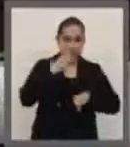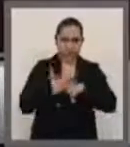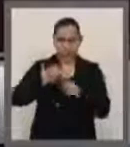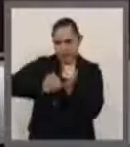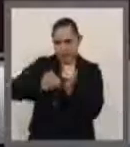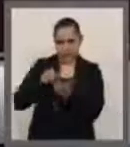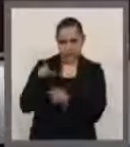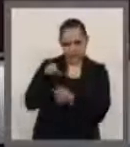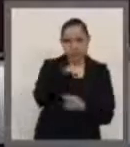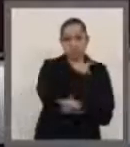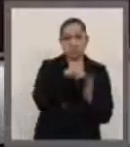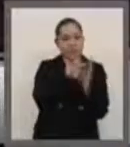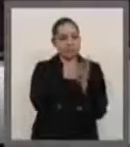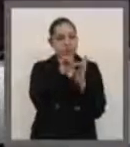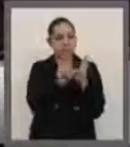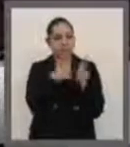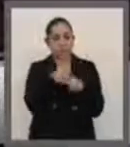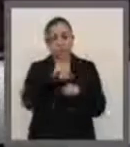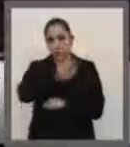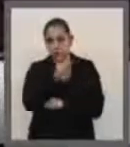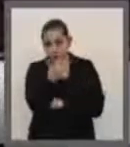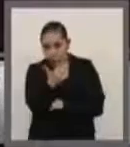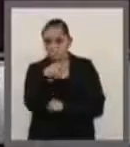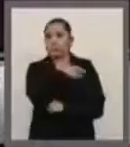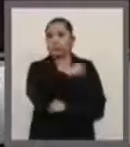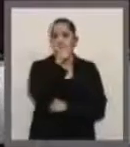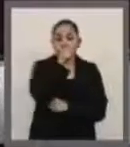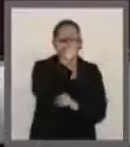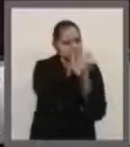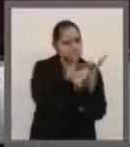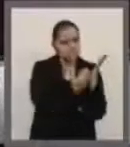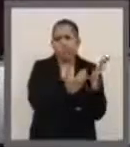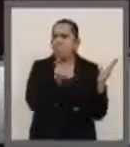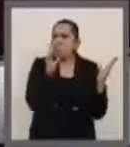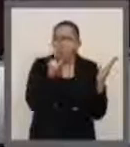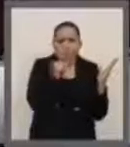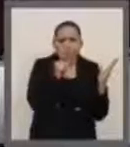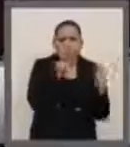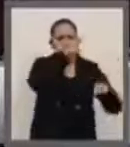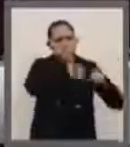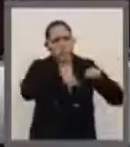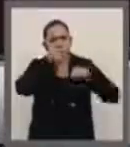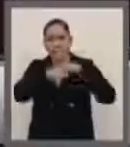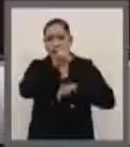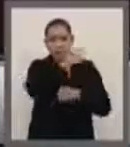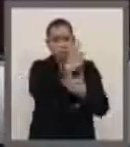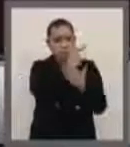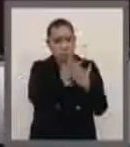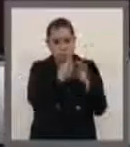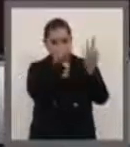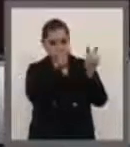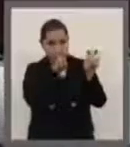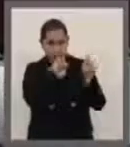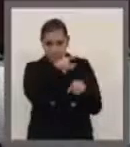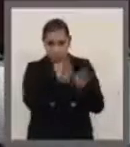artículo 58 que no se podrán realizar reducciones a programas presupuestales prioritarios